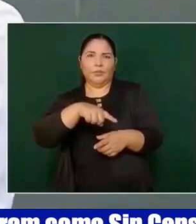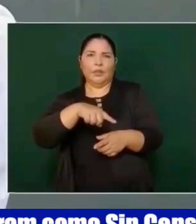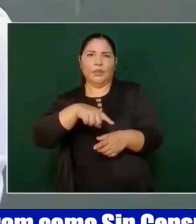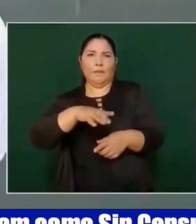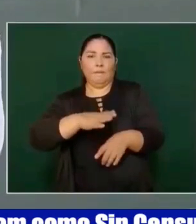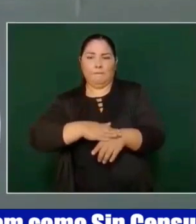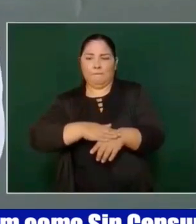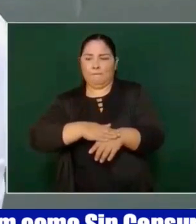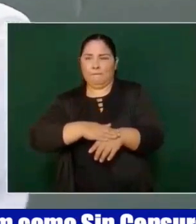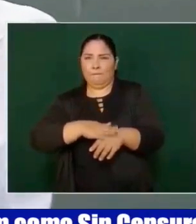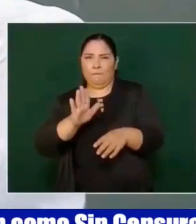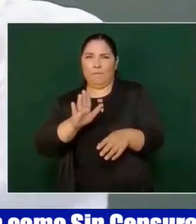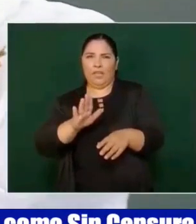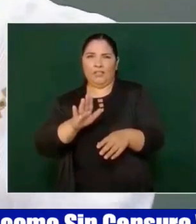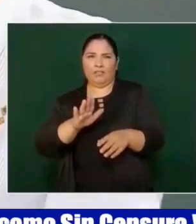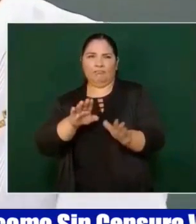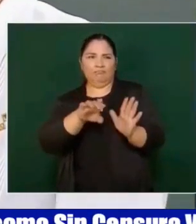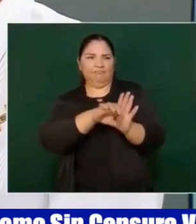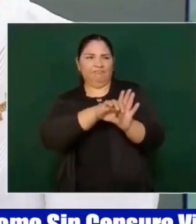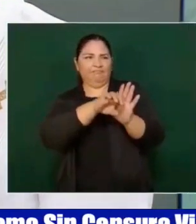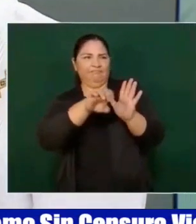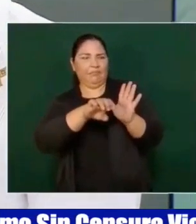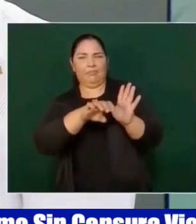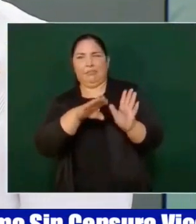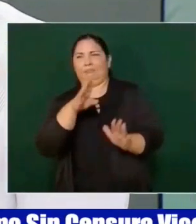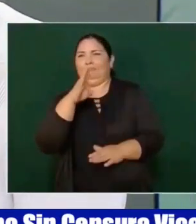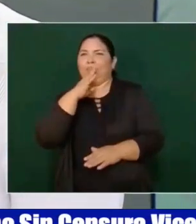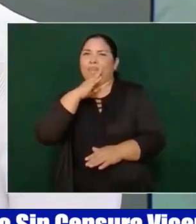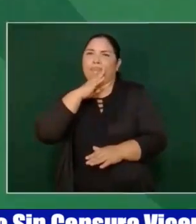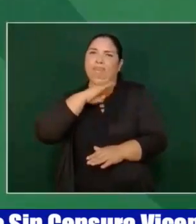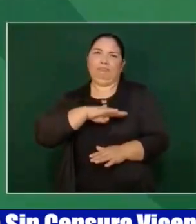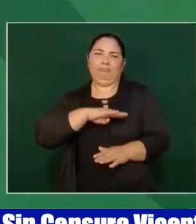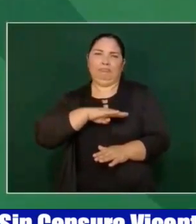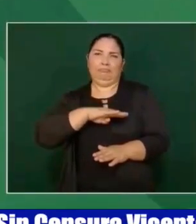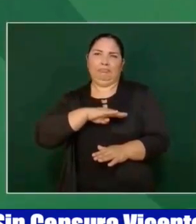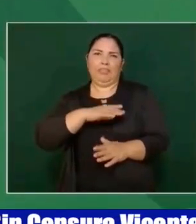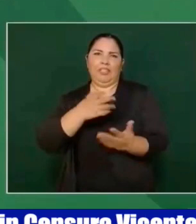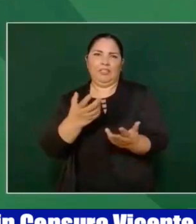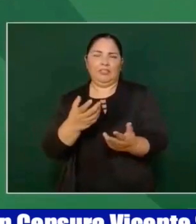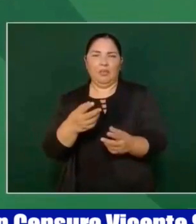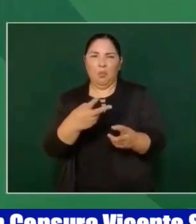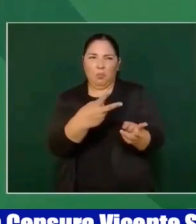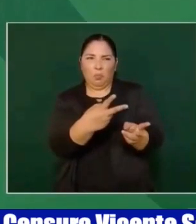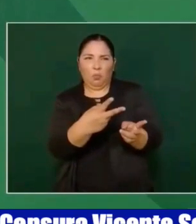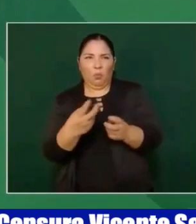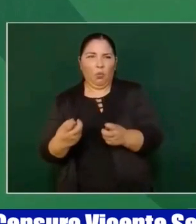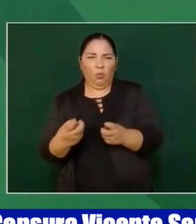más de dar ese mal ejemplo, eso es un robo.